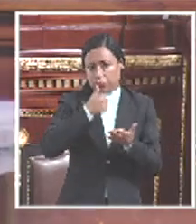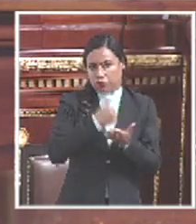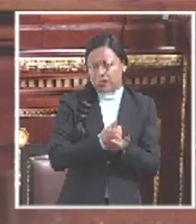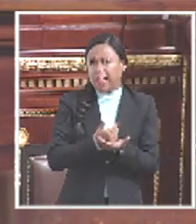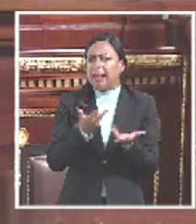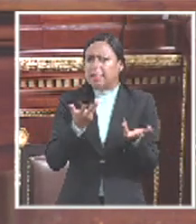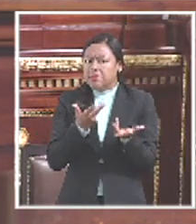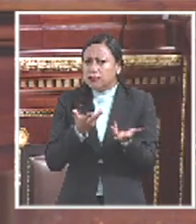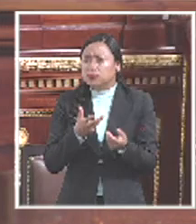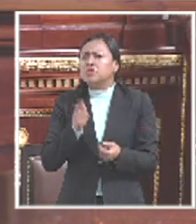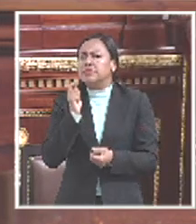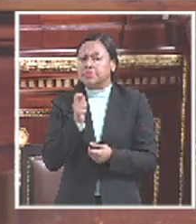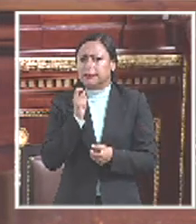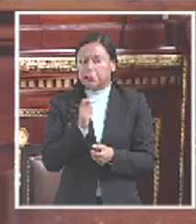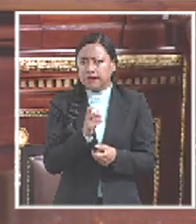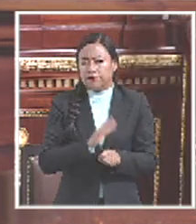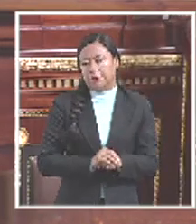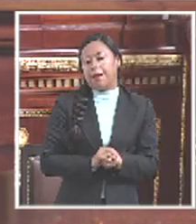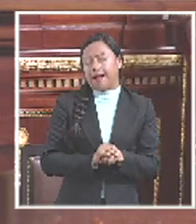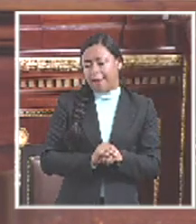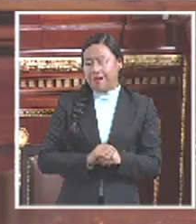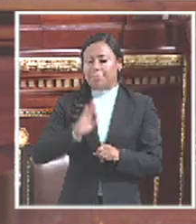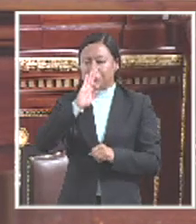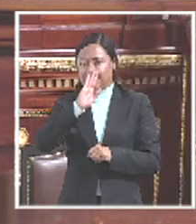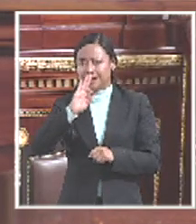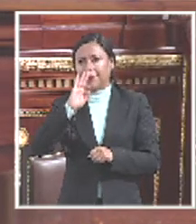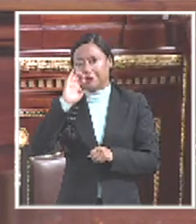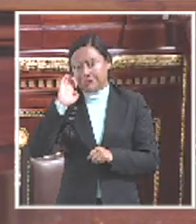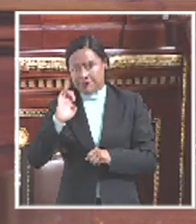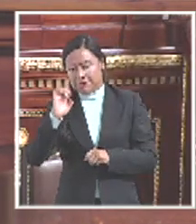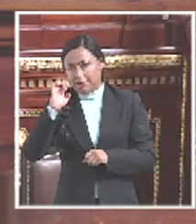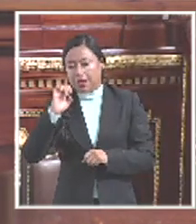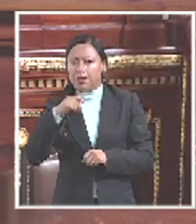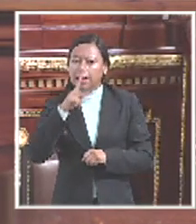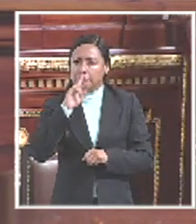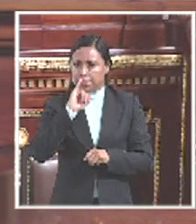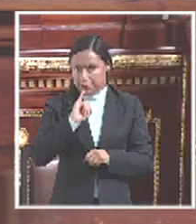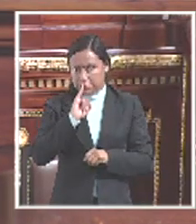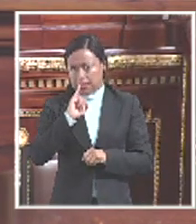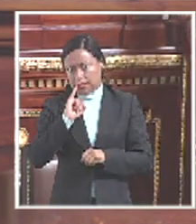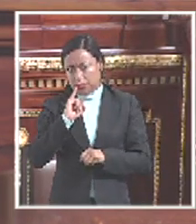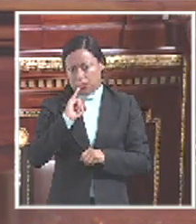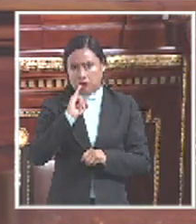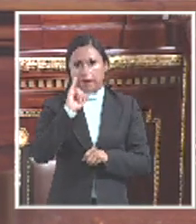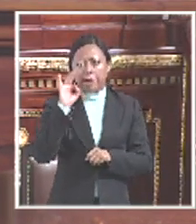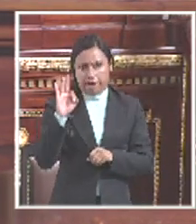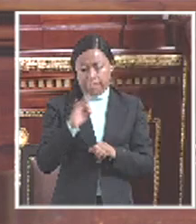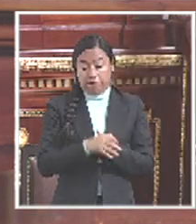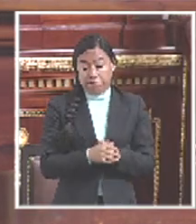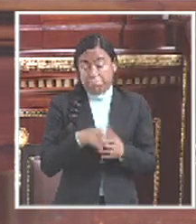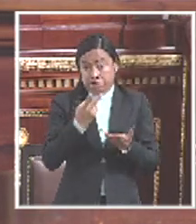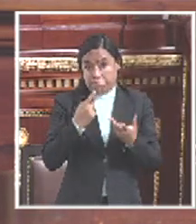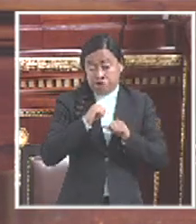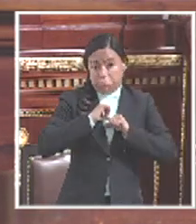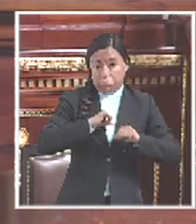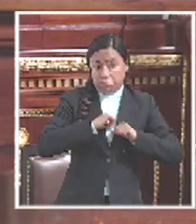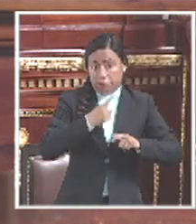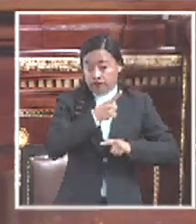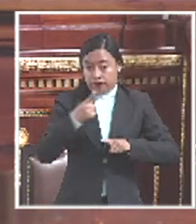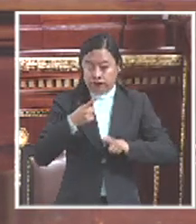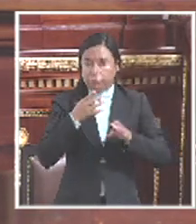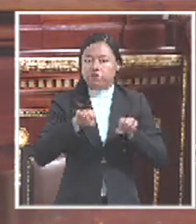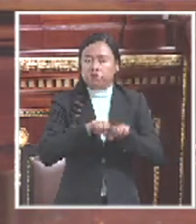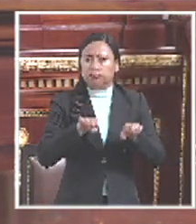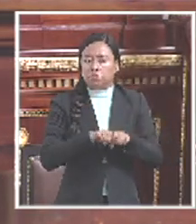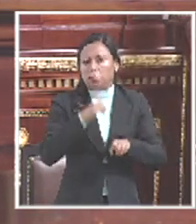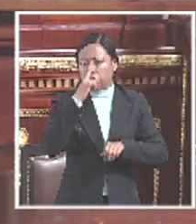la creación de la Fiscalía Especializada para la Investigación del Delito de Feminicidio, titular que será designada a través de un